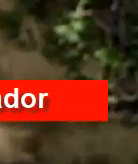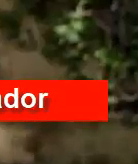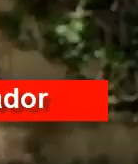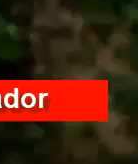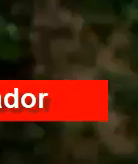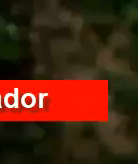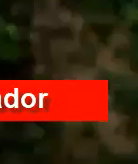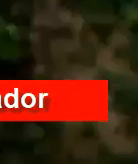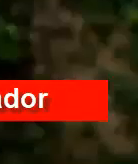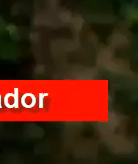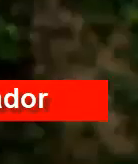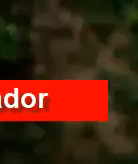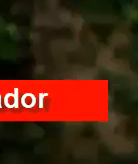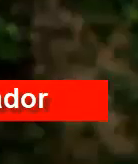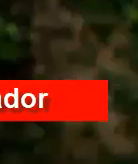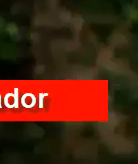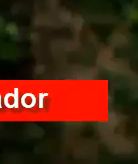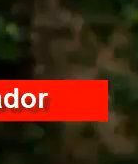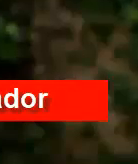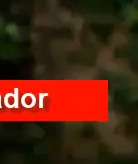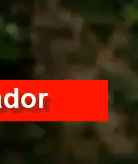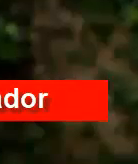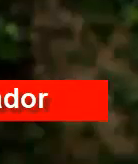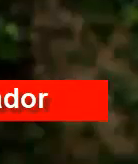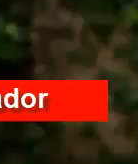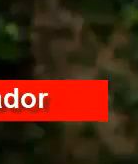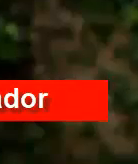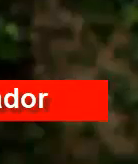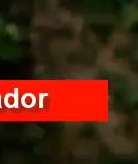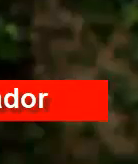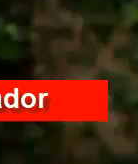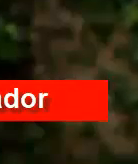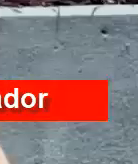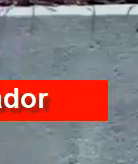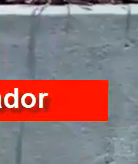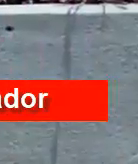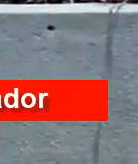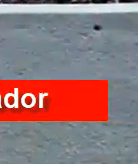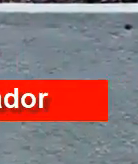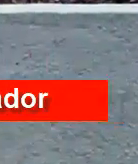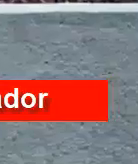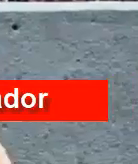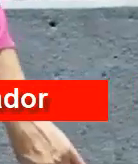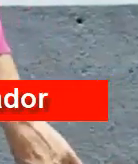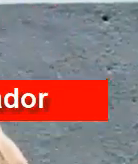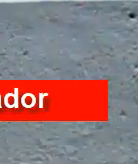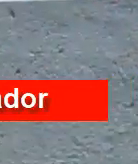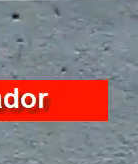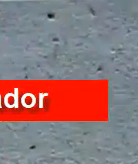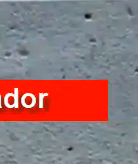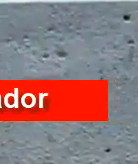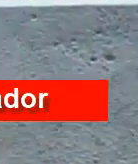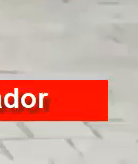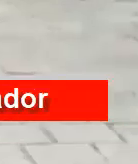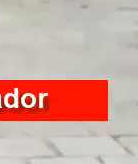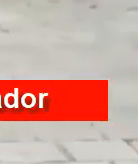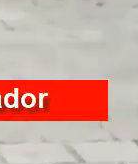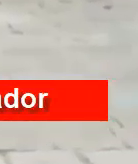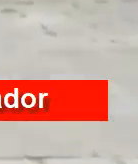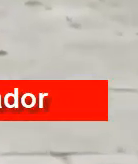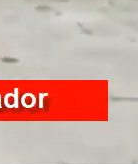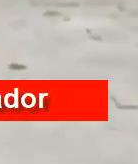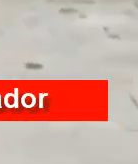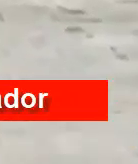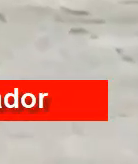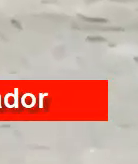aceptarnos la entrevista. Tatiana, pues ya se lo han preguntado seguramente en todos los medios, pero pues no queremos ser la excepción. ¿Cómo